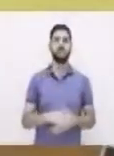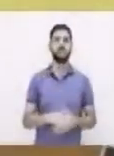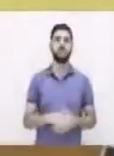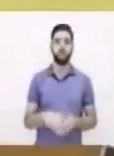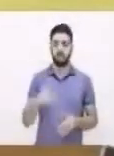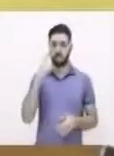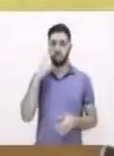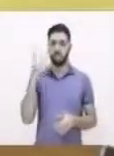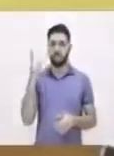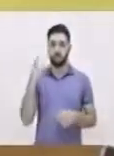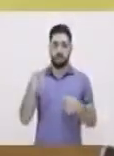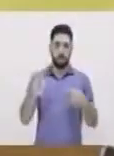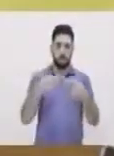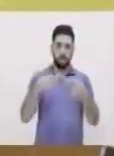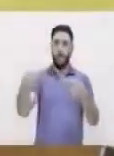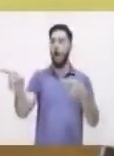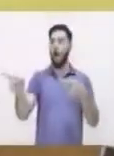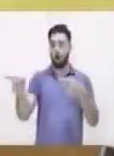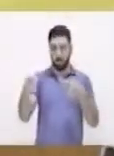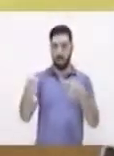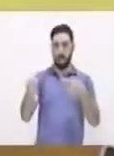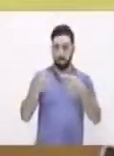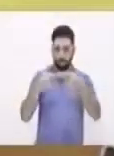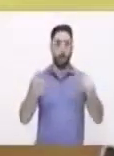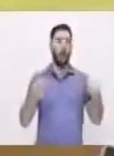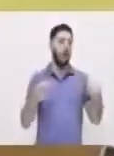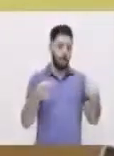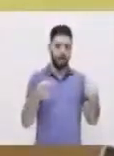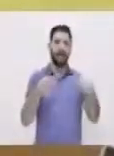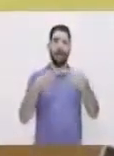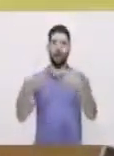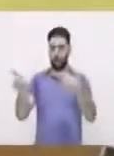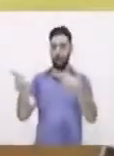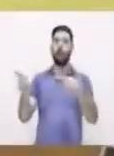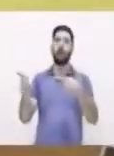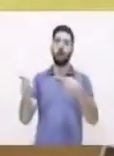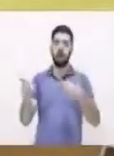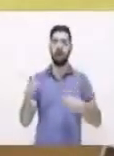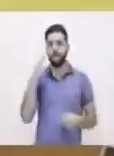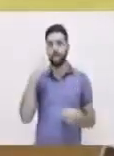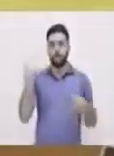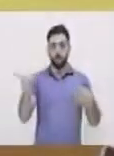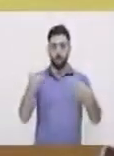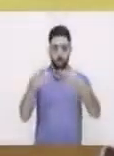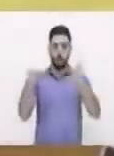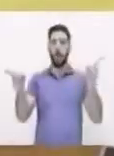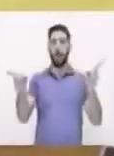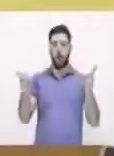Da el choque. ¿Observas? ¿Sí? Entonces, una